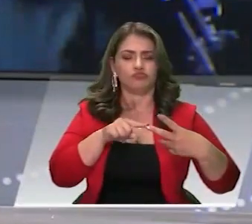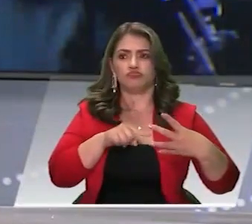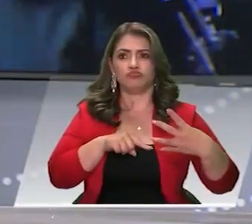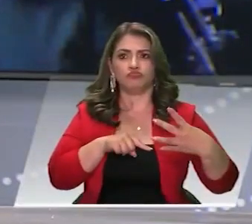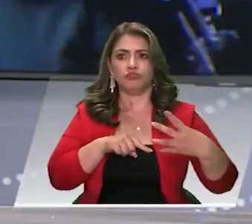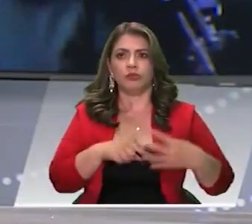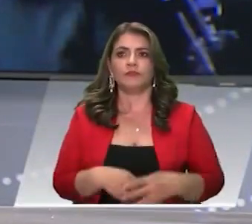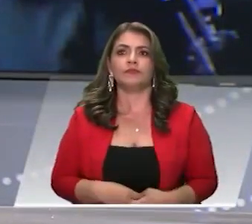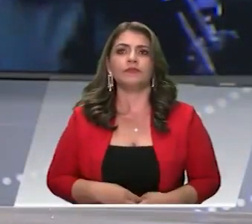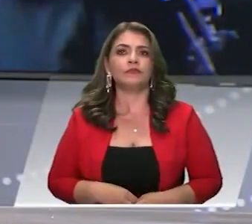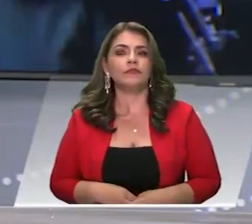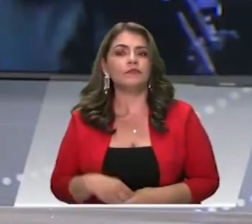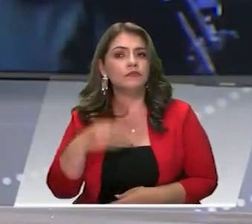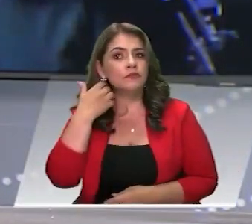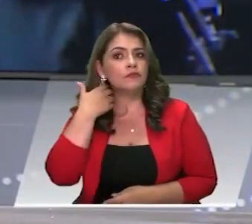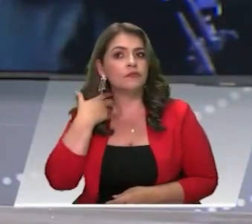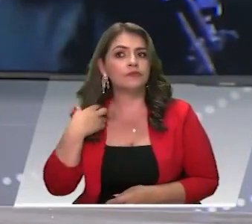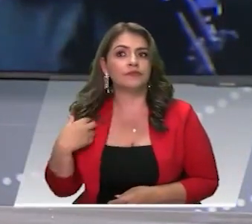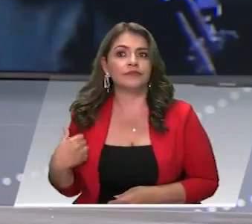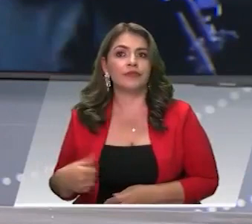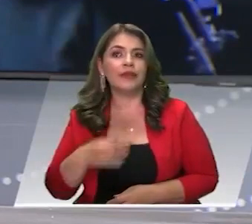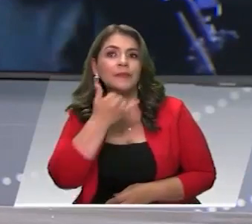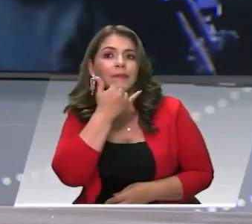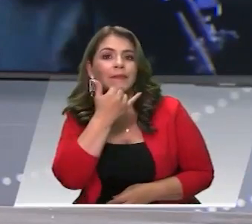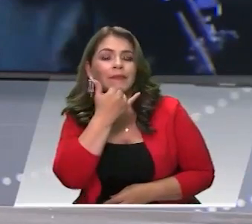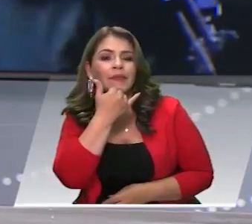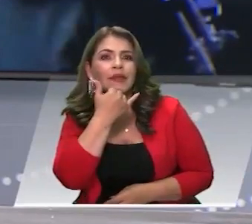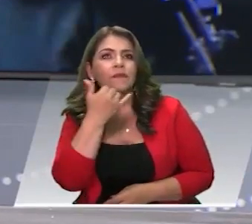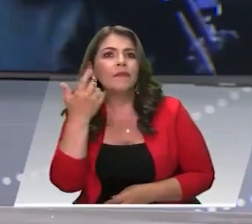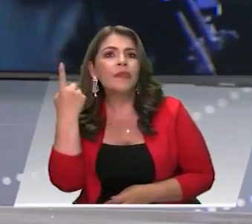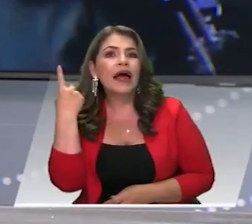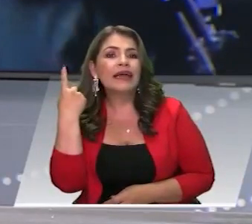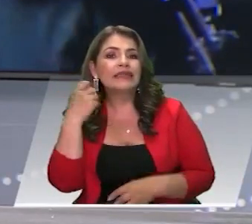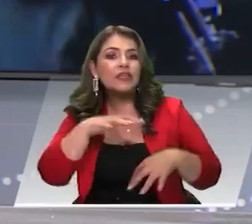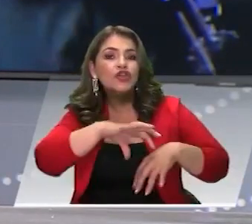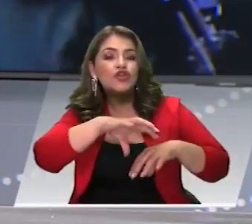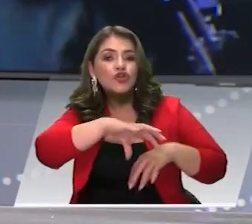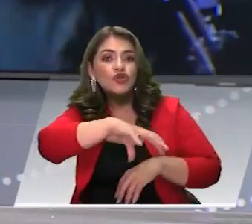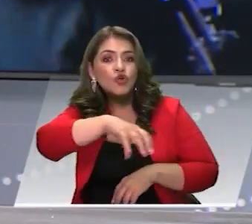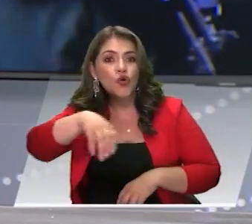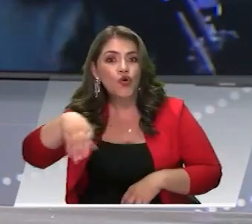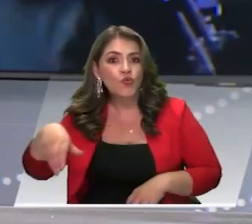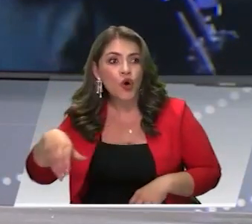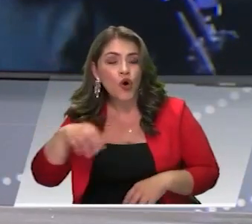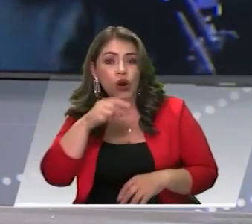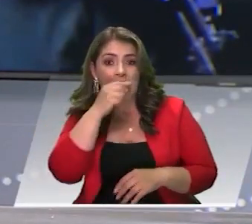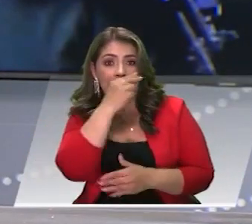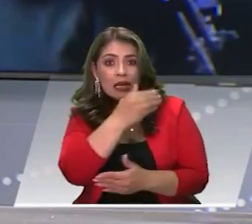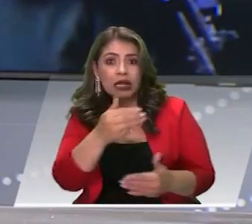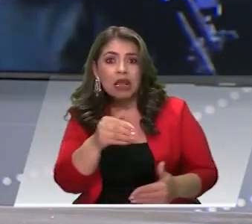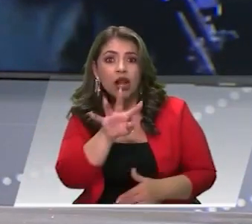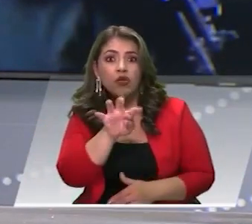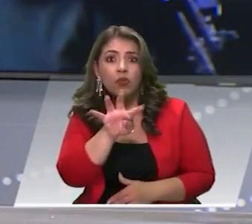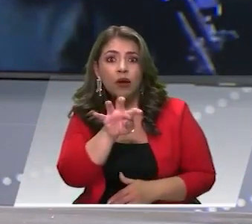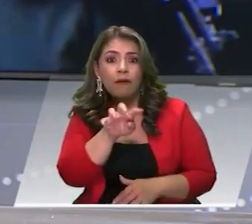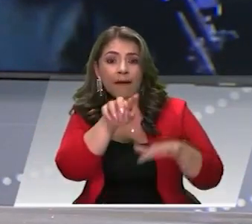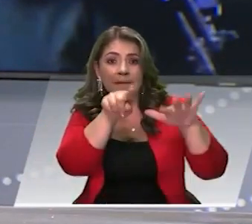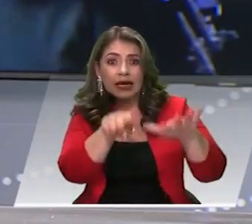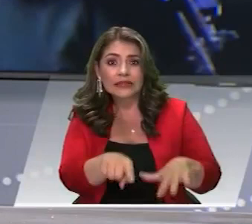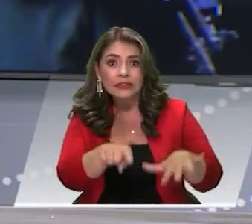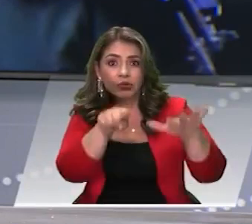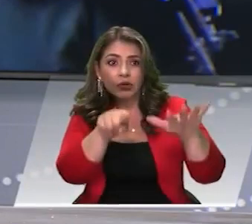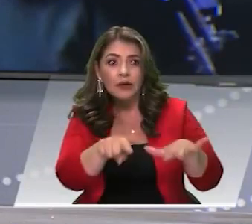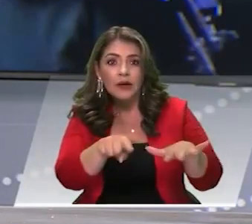hombre de 22 años fue capturado por las autoridades, acusado de la violación de una menor de 9 meses en el distrito de Turbo. Una noticia